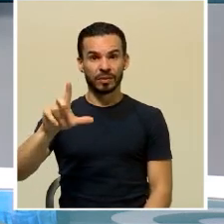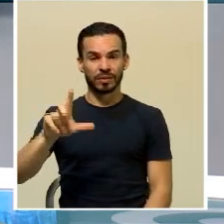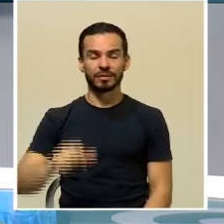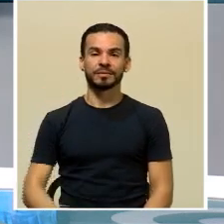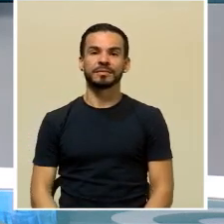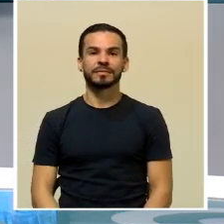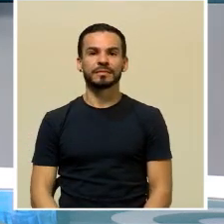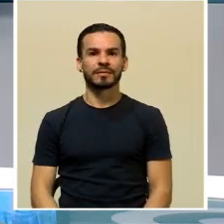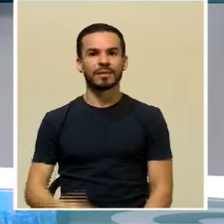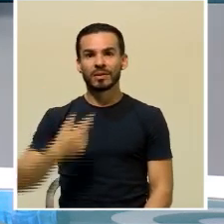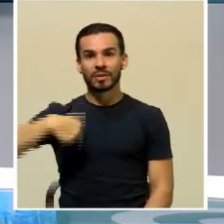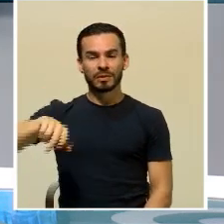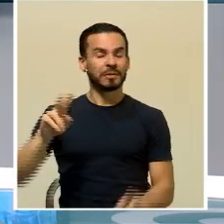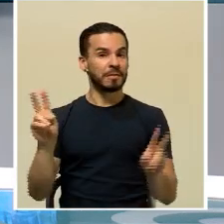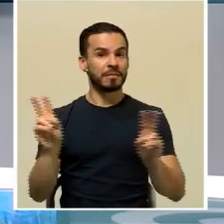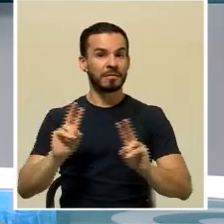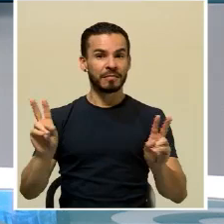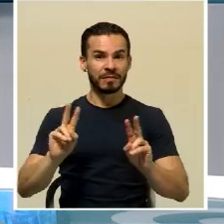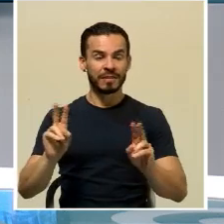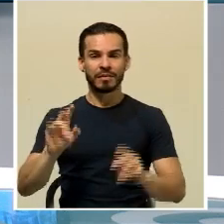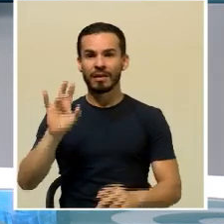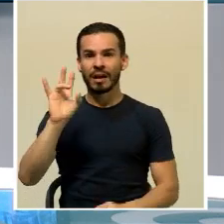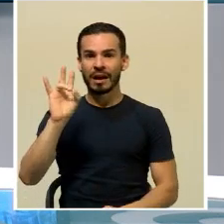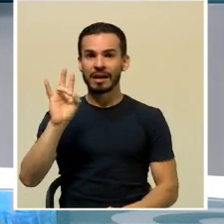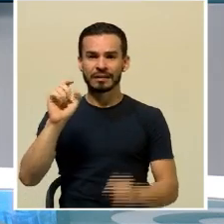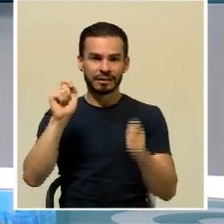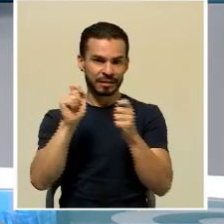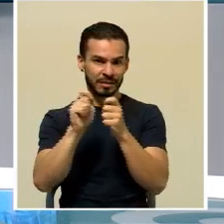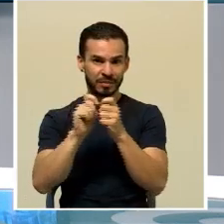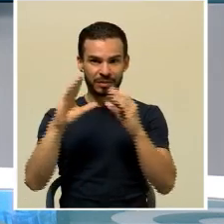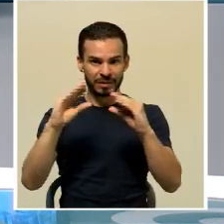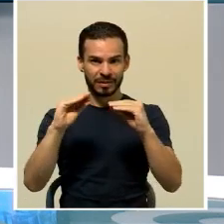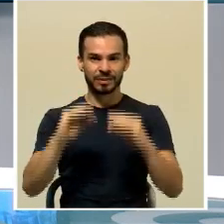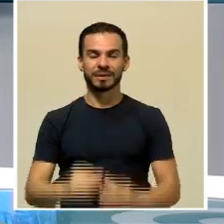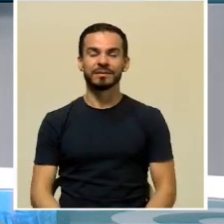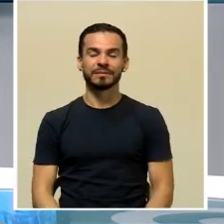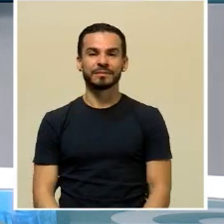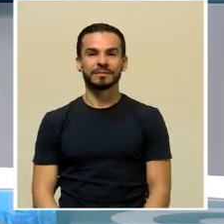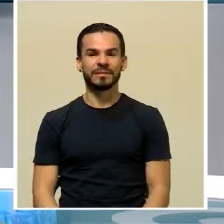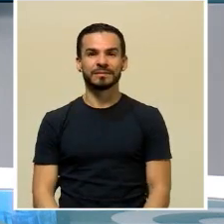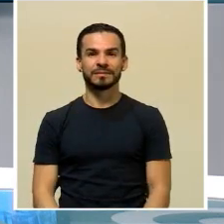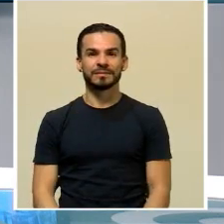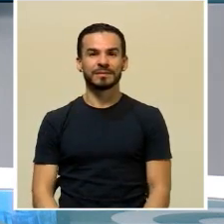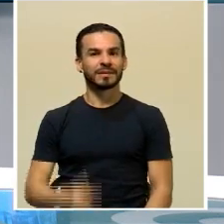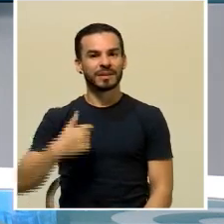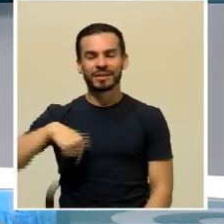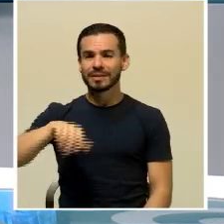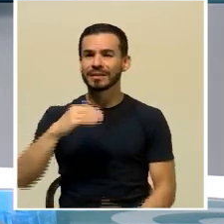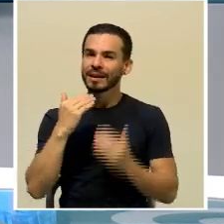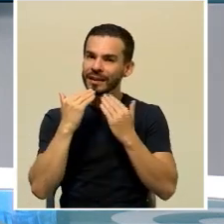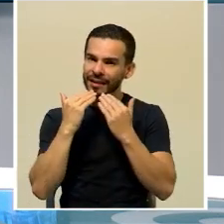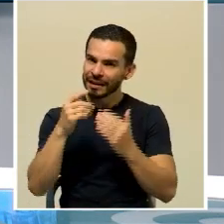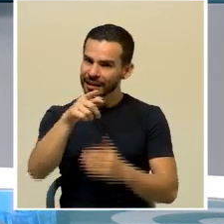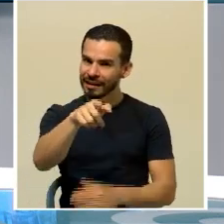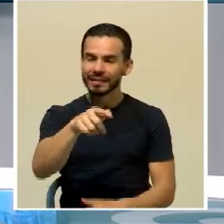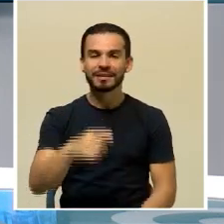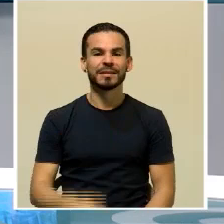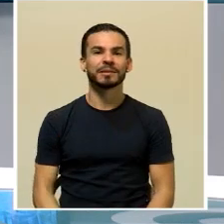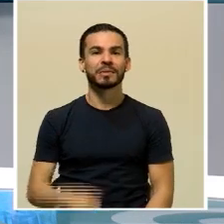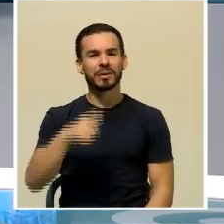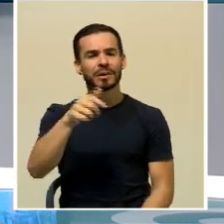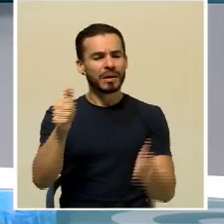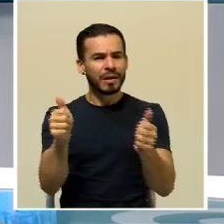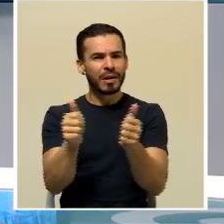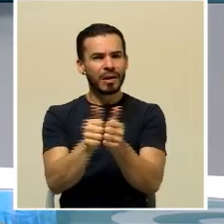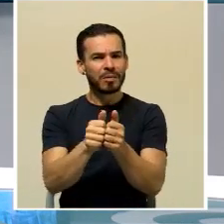julio. Estamos en vivo a las 7 en punto de la noche. Le agradecemos que nos